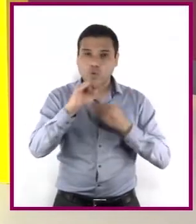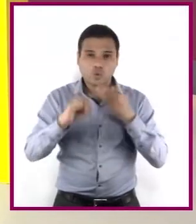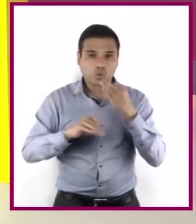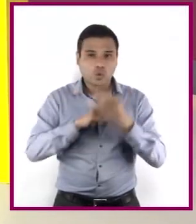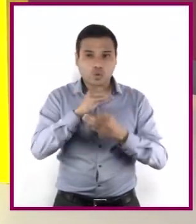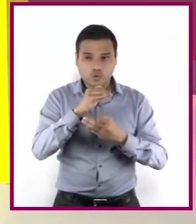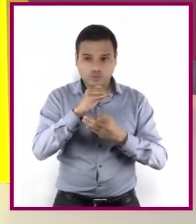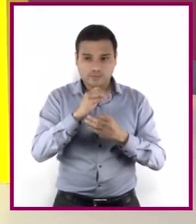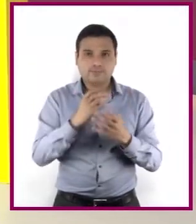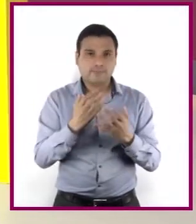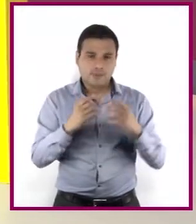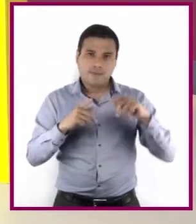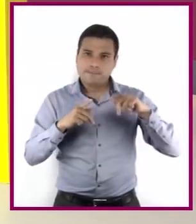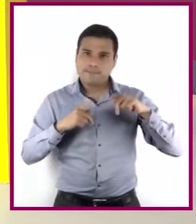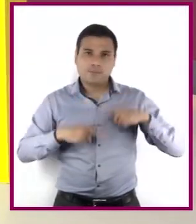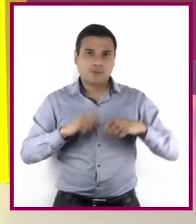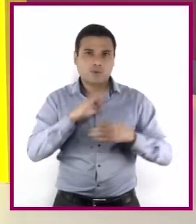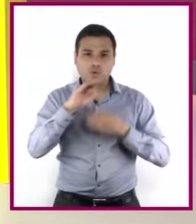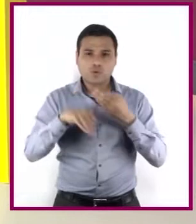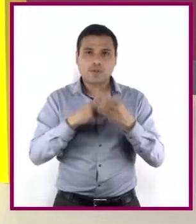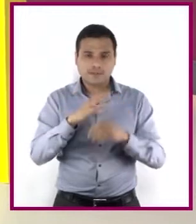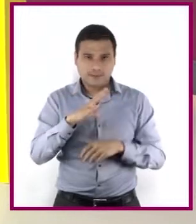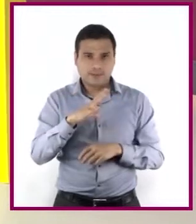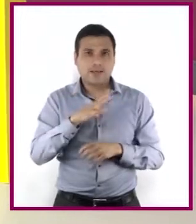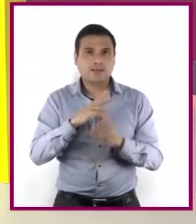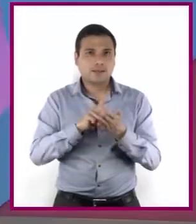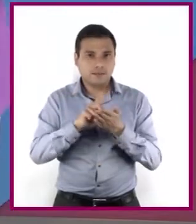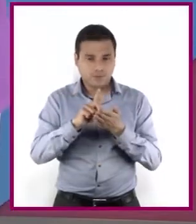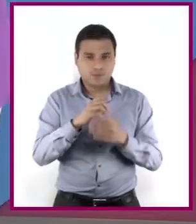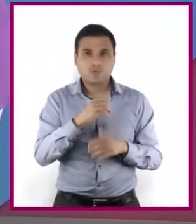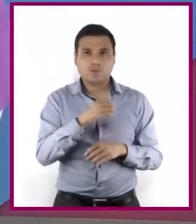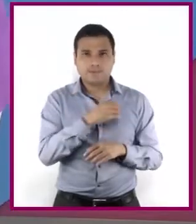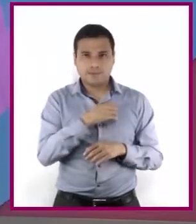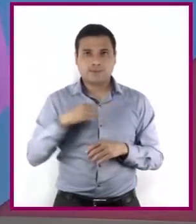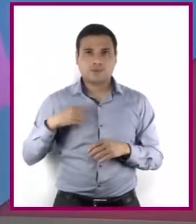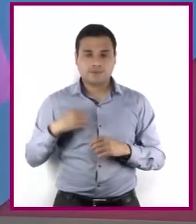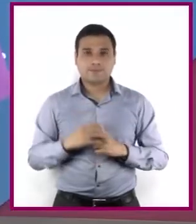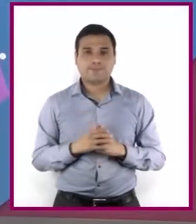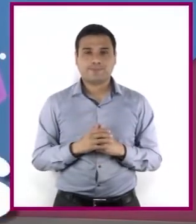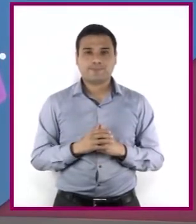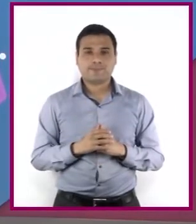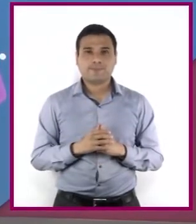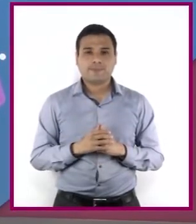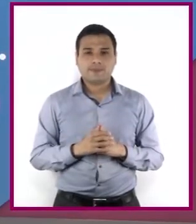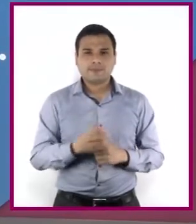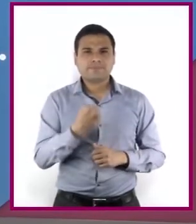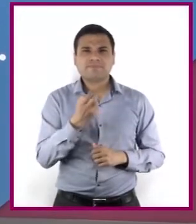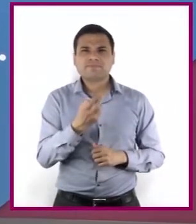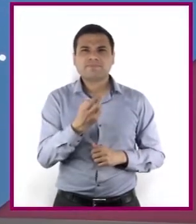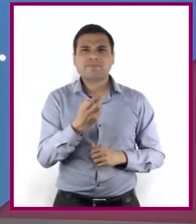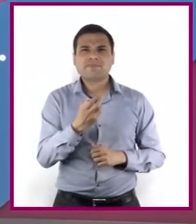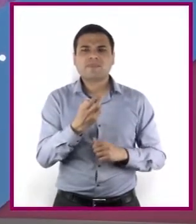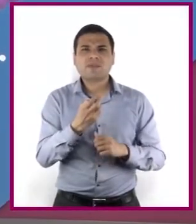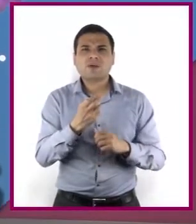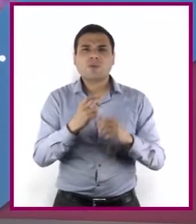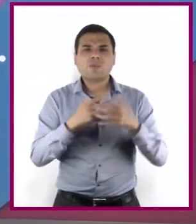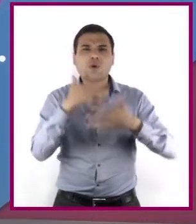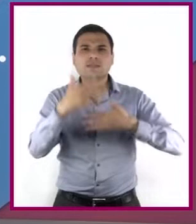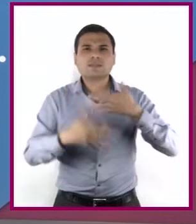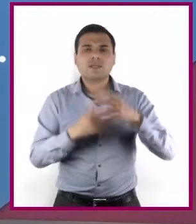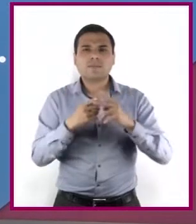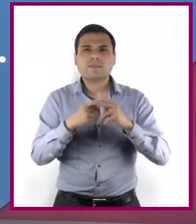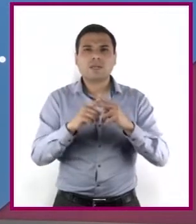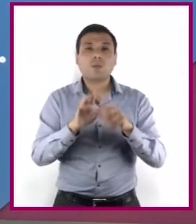son titulares de los mismos derechos y obligaciones. Tiene su origen en factores socioculturales,